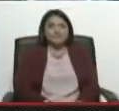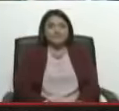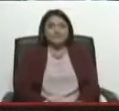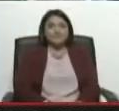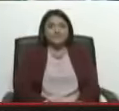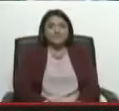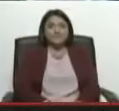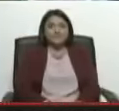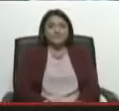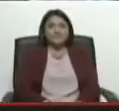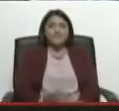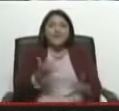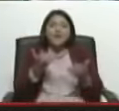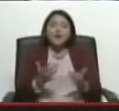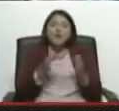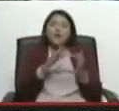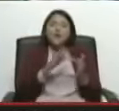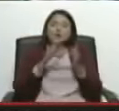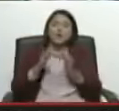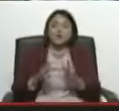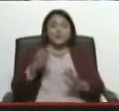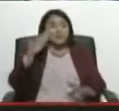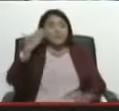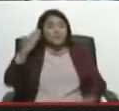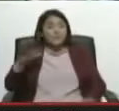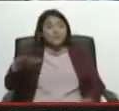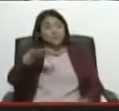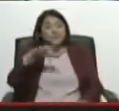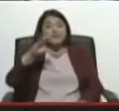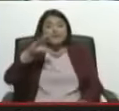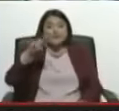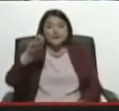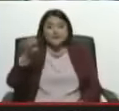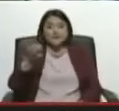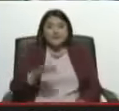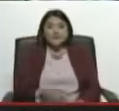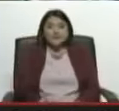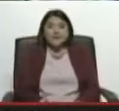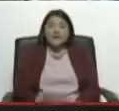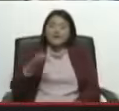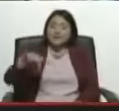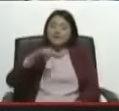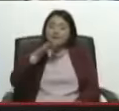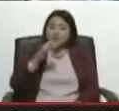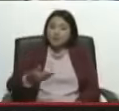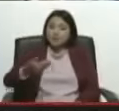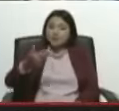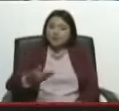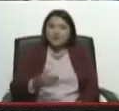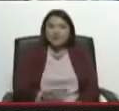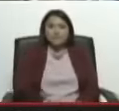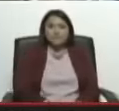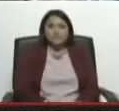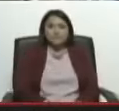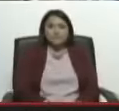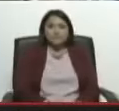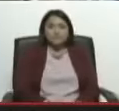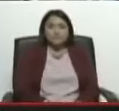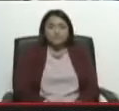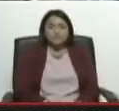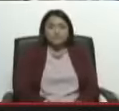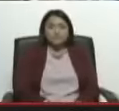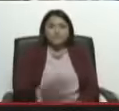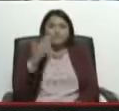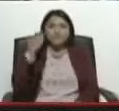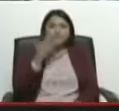Así es, Astor, establecemos el contacto informativo desde la sede del Consejo Nacional Electoral, donde se produce importante información. Vamos a escuchar de inmediato